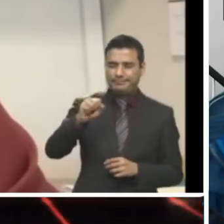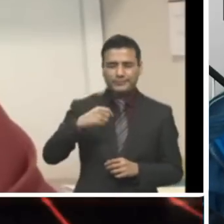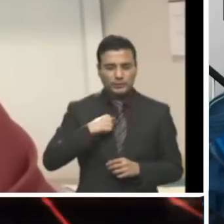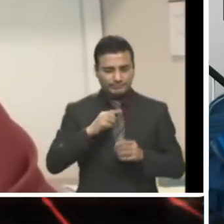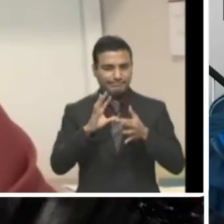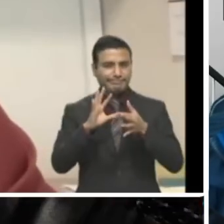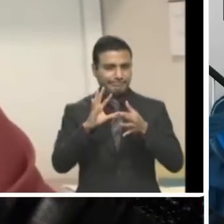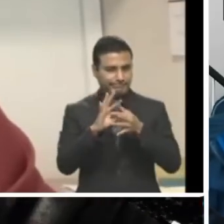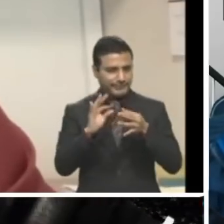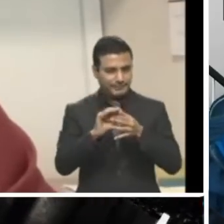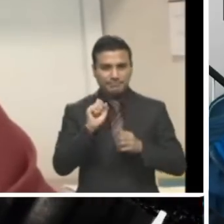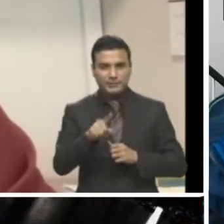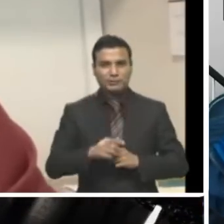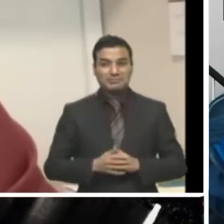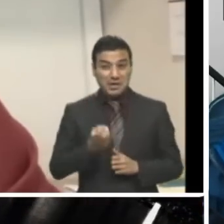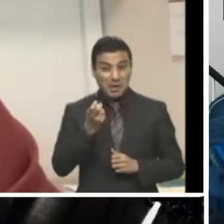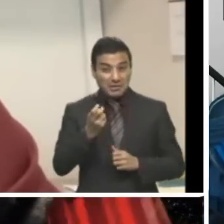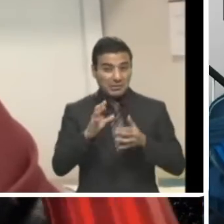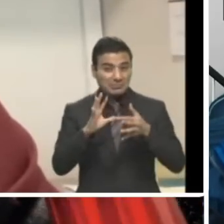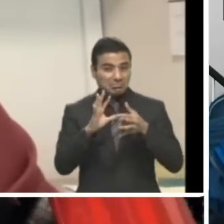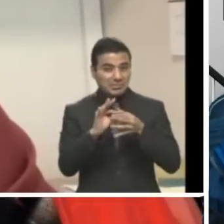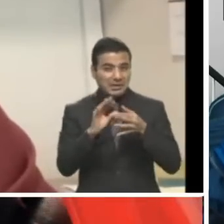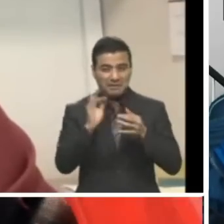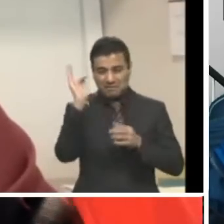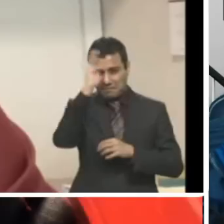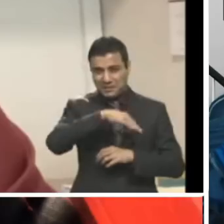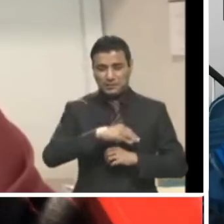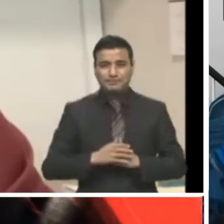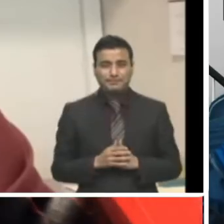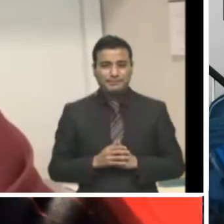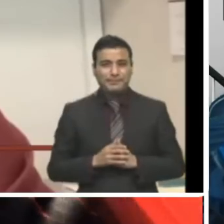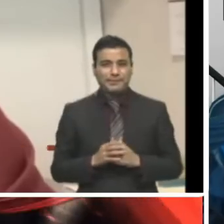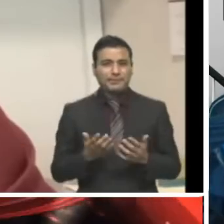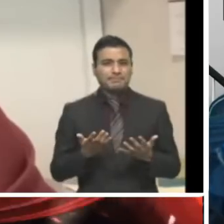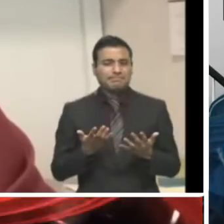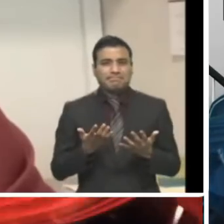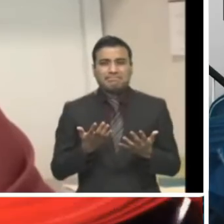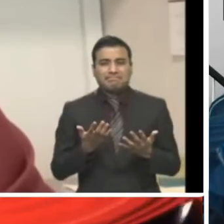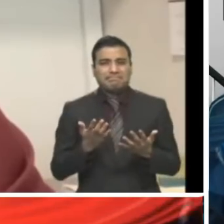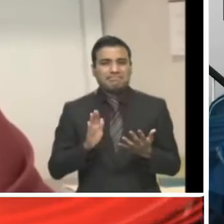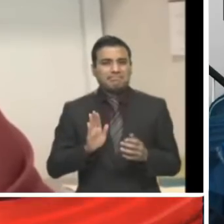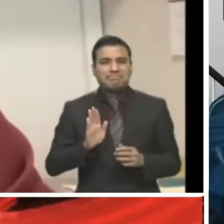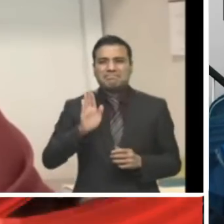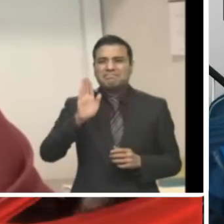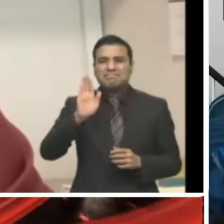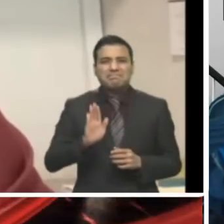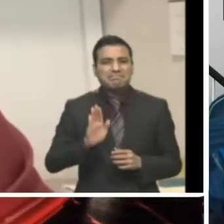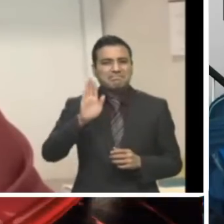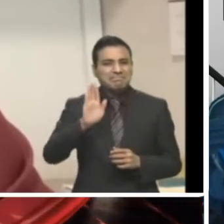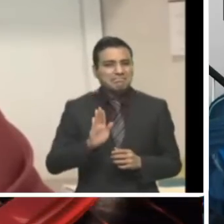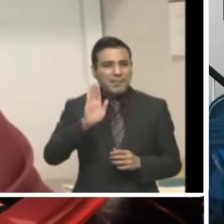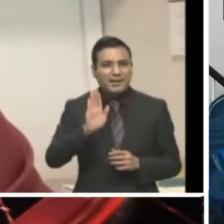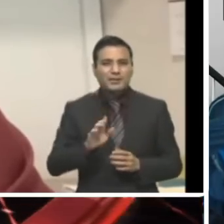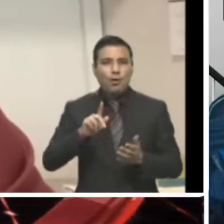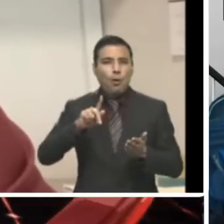instituto nacional electoral es absolutamente falso y parece que estoy reviviendo los días que